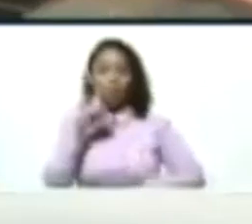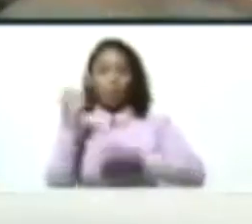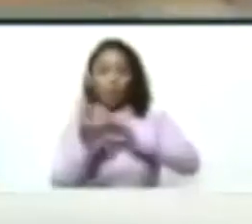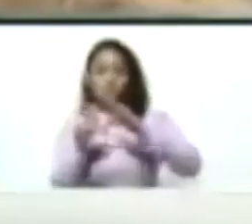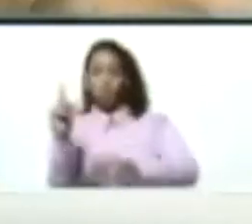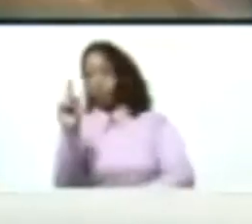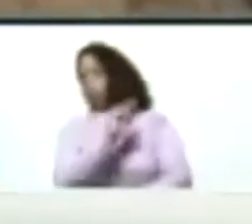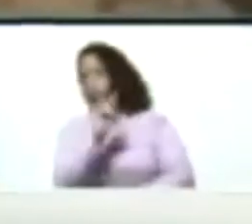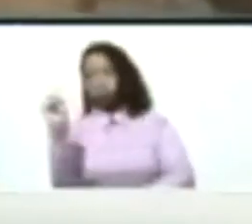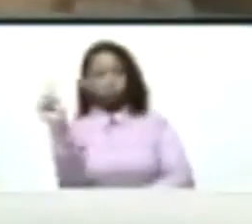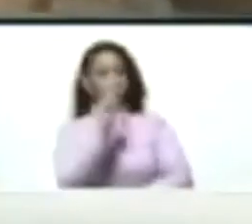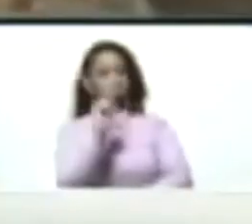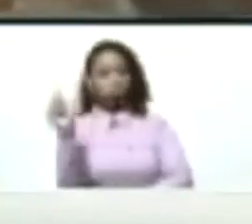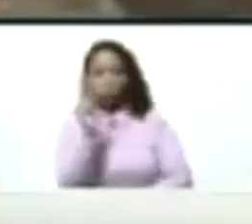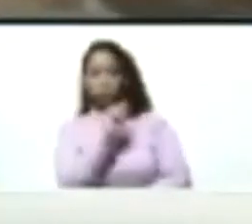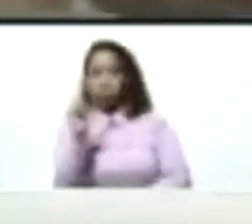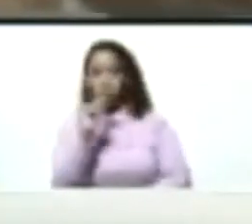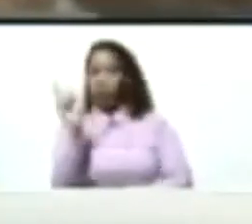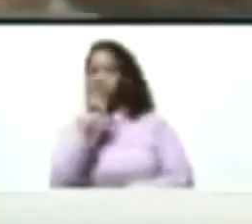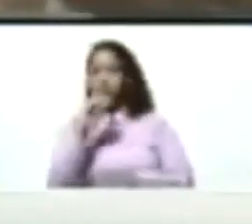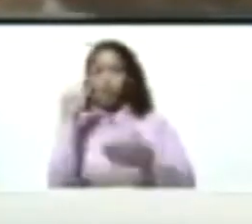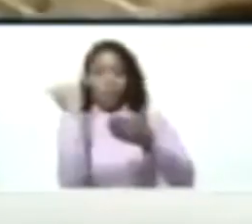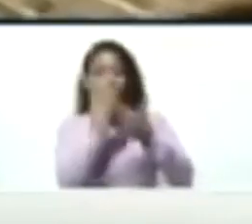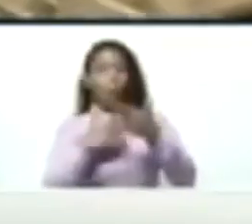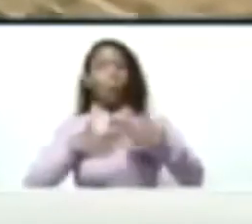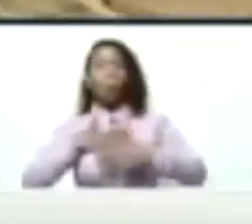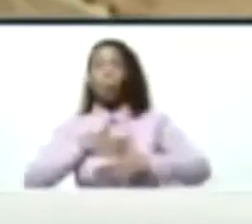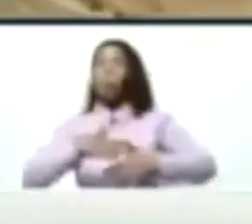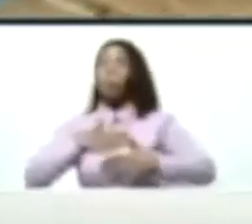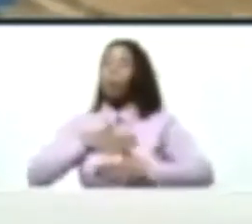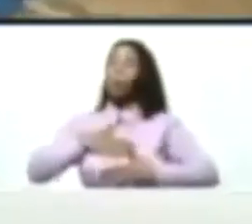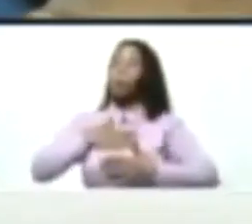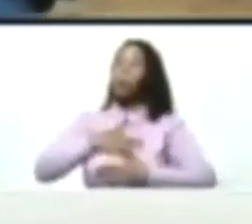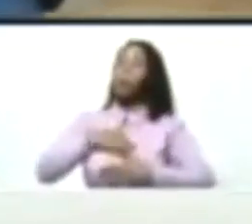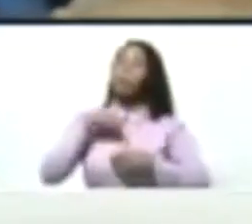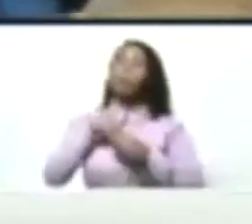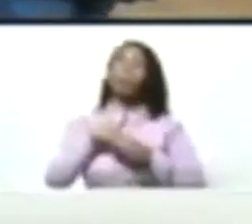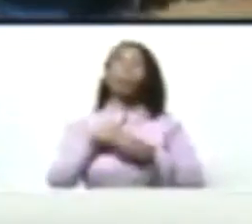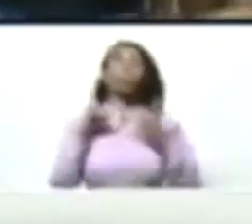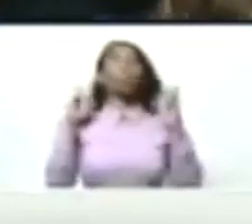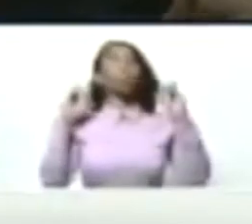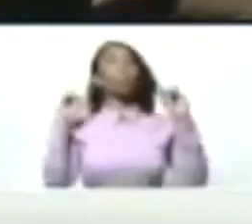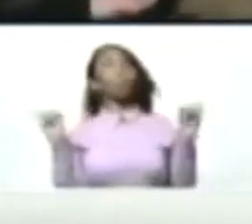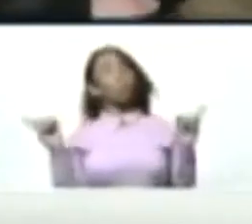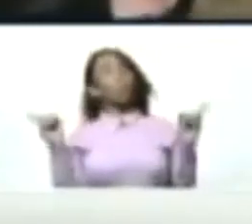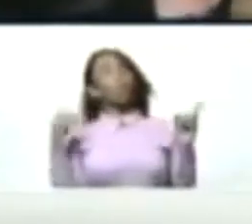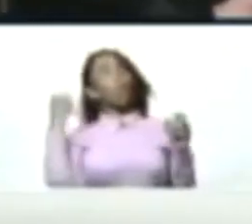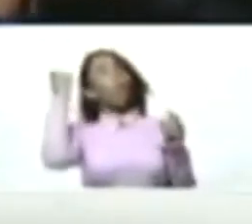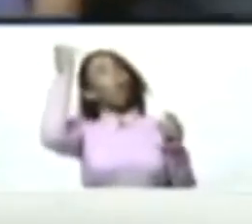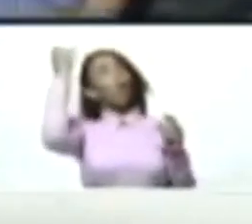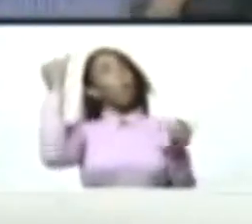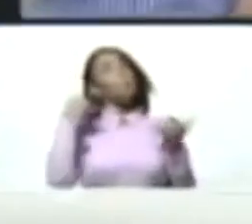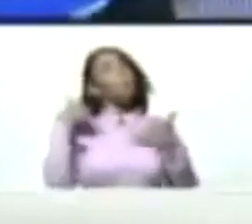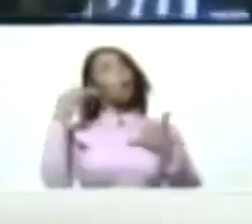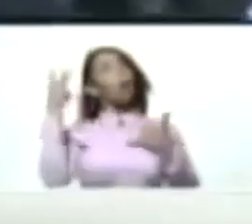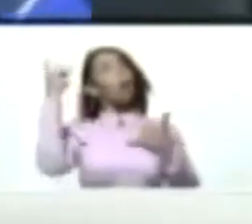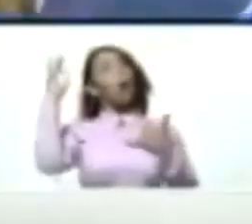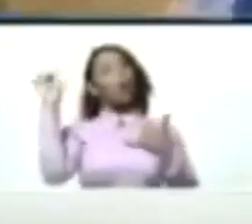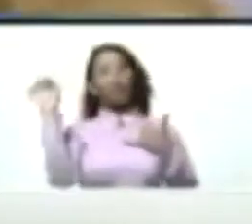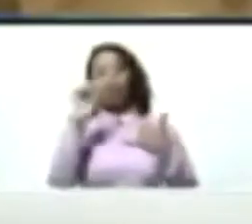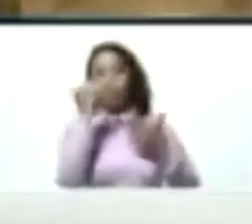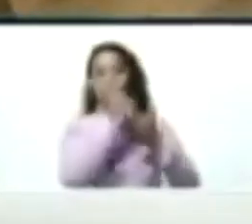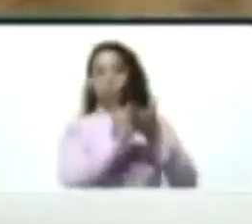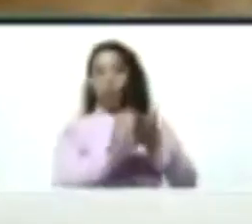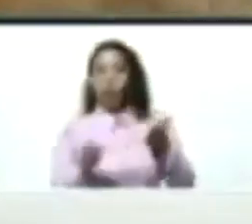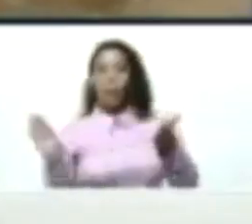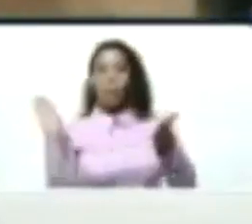no. No es la agenda de la comodidad, del confort, de hago lo que se me ocurre. No, la agenda la